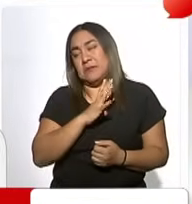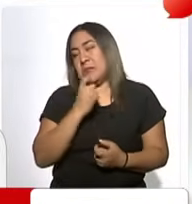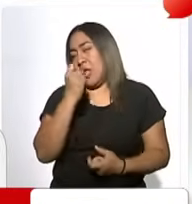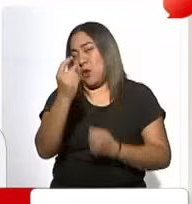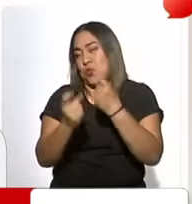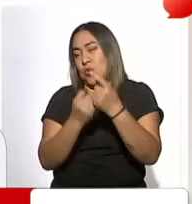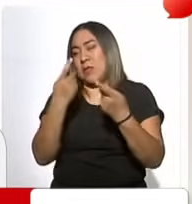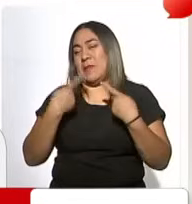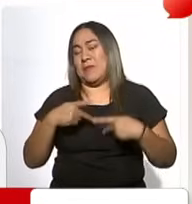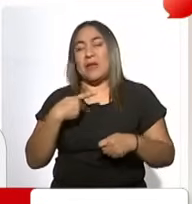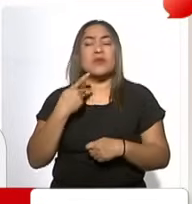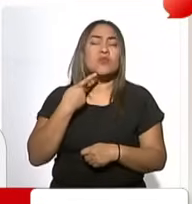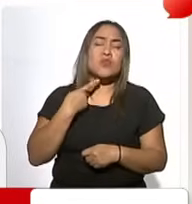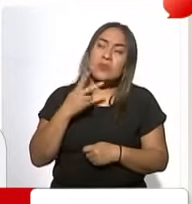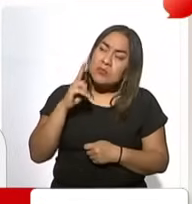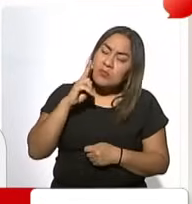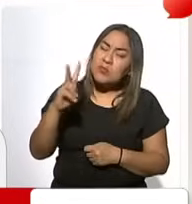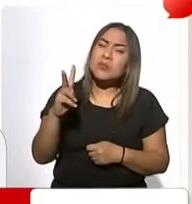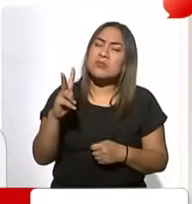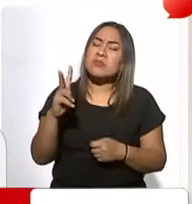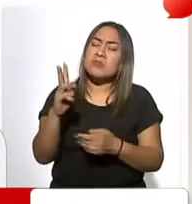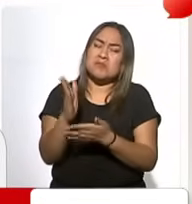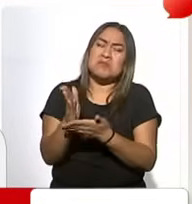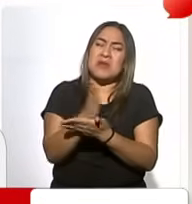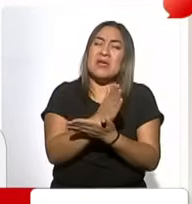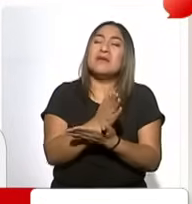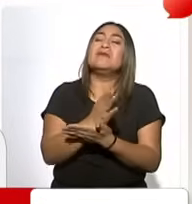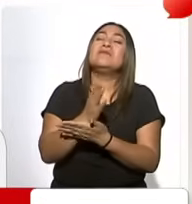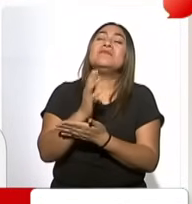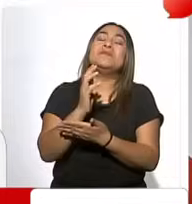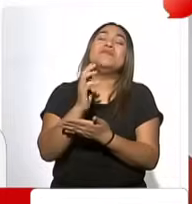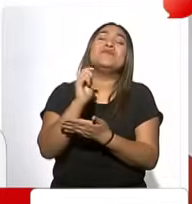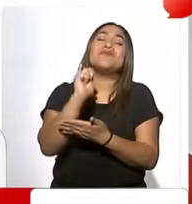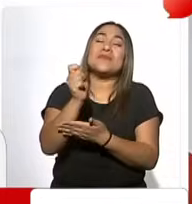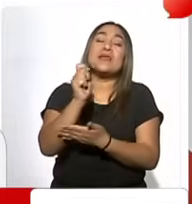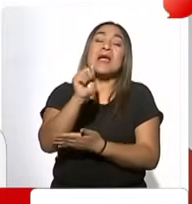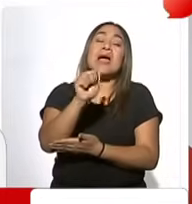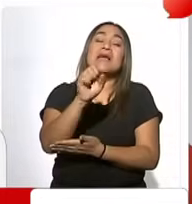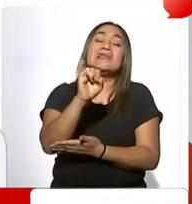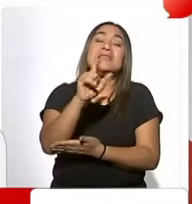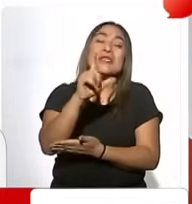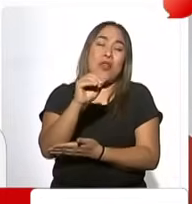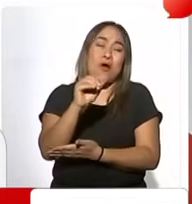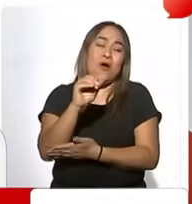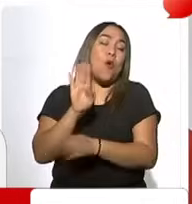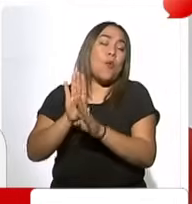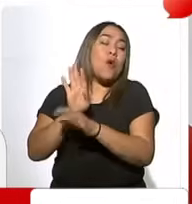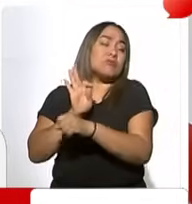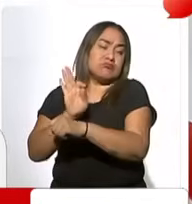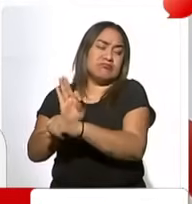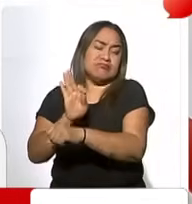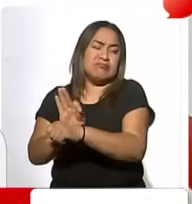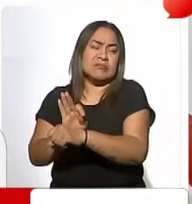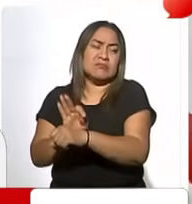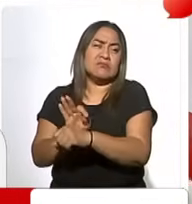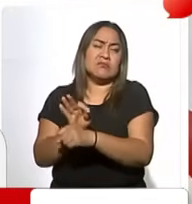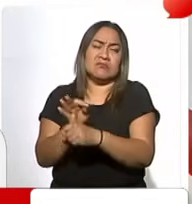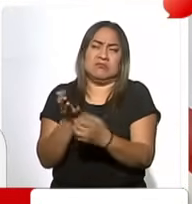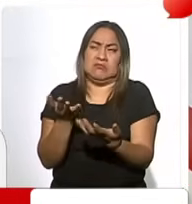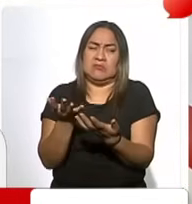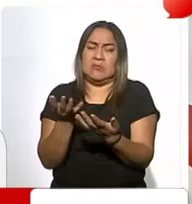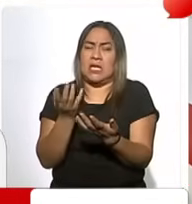políticos esa inviolabilidad con el tema de la figura del asilo político ahora pareciera que ese está condicionado